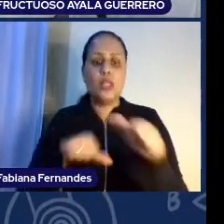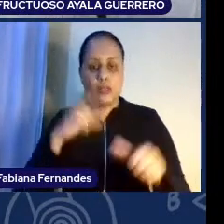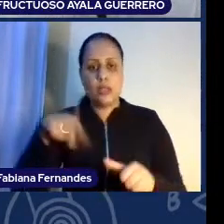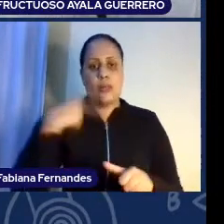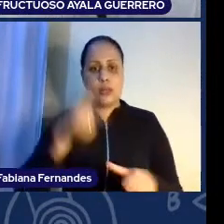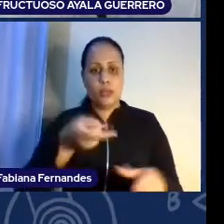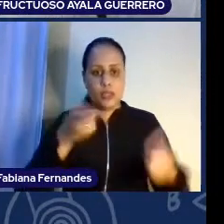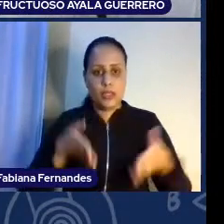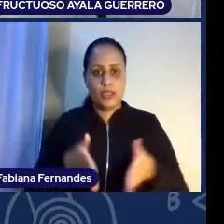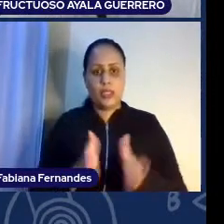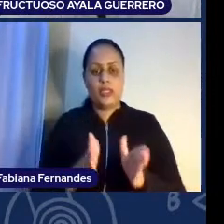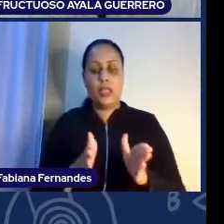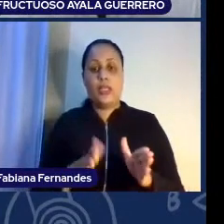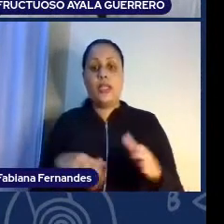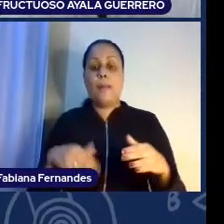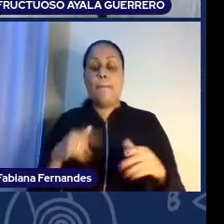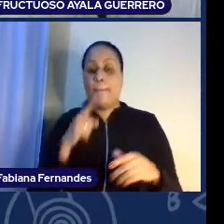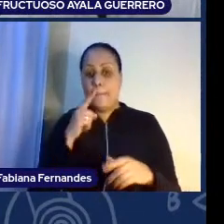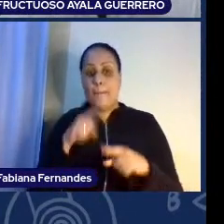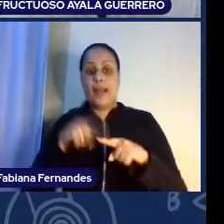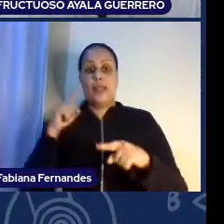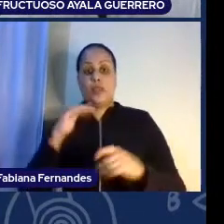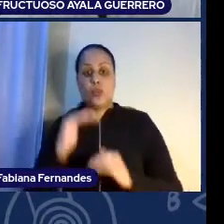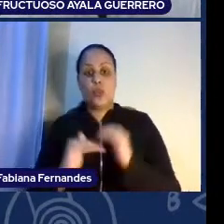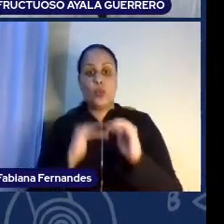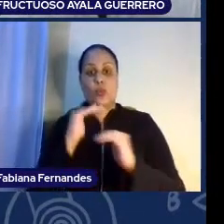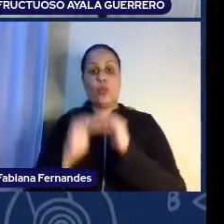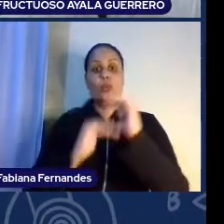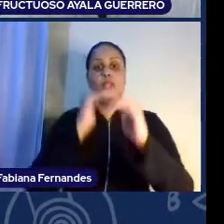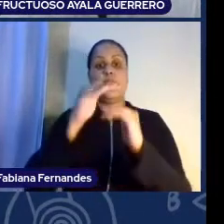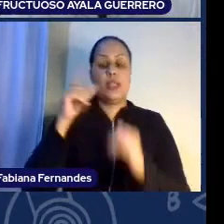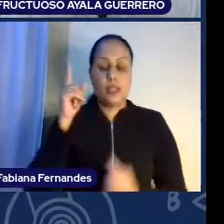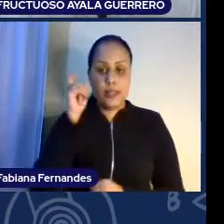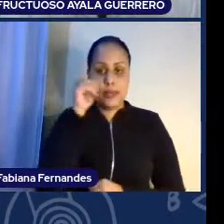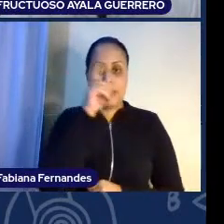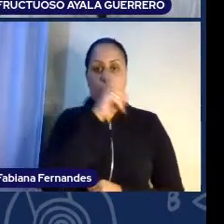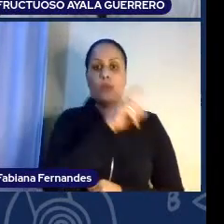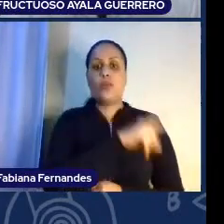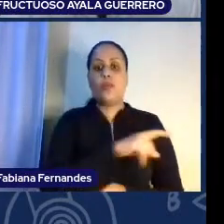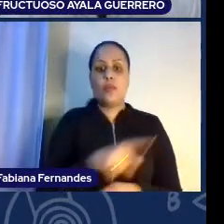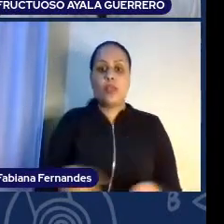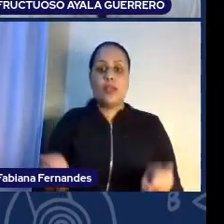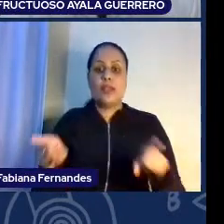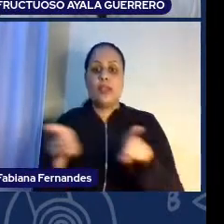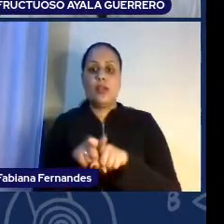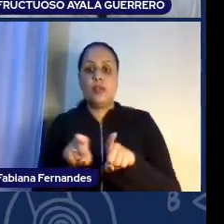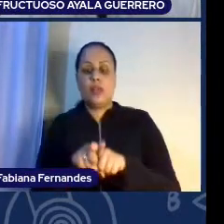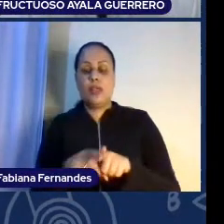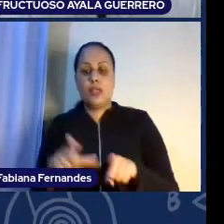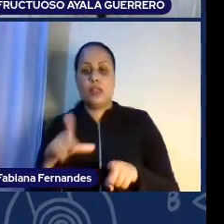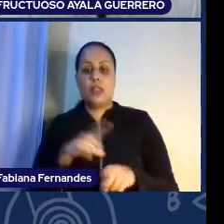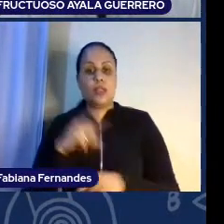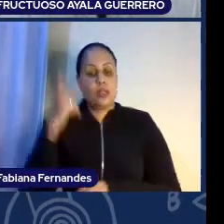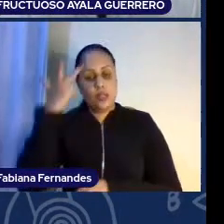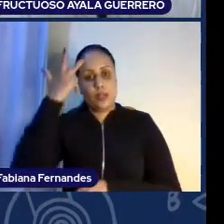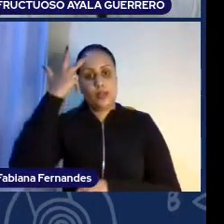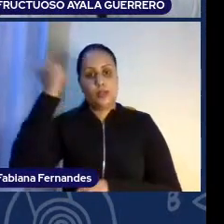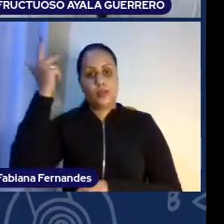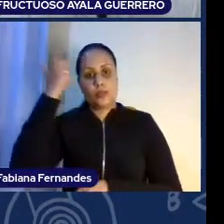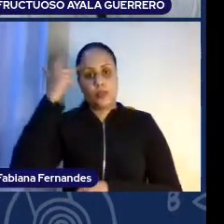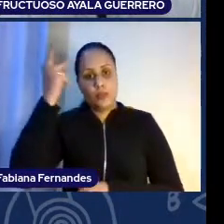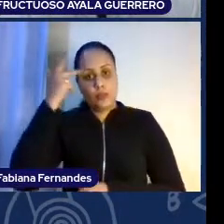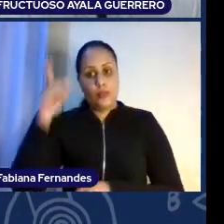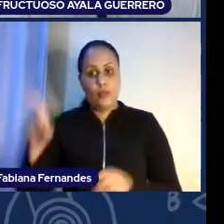sumamente complicado y la posibilidad de que se altere el desarrollo normal del